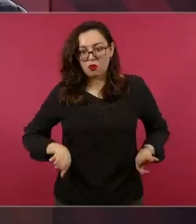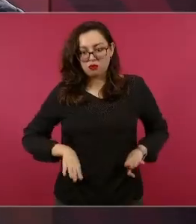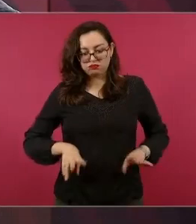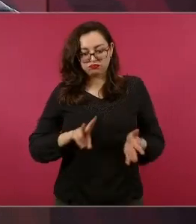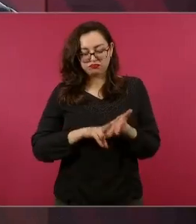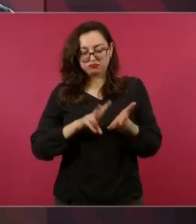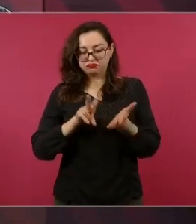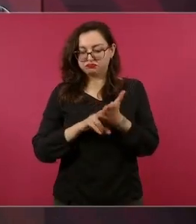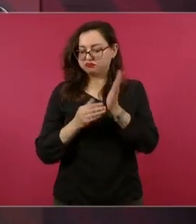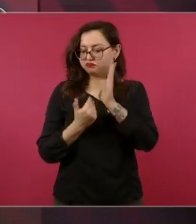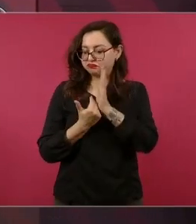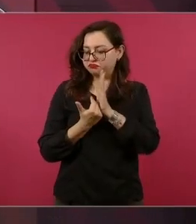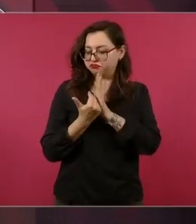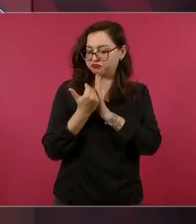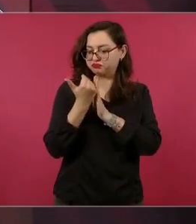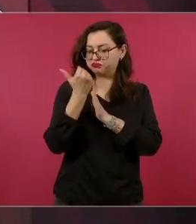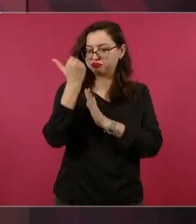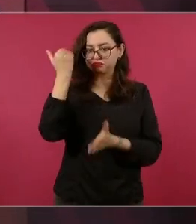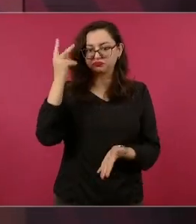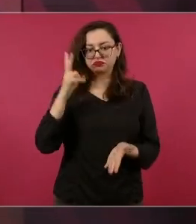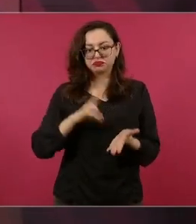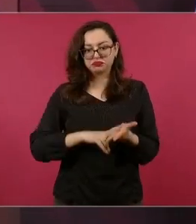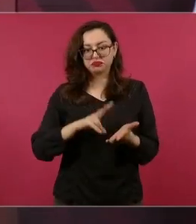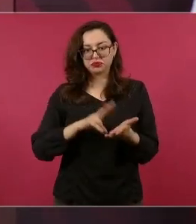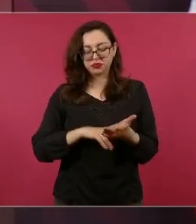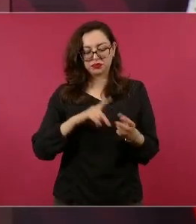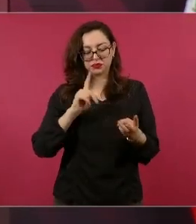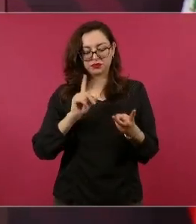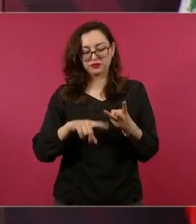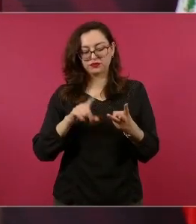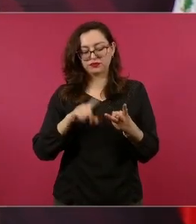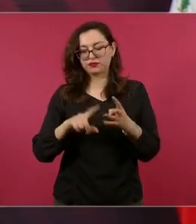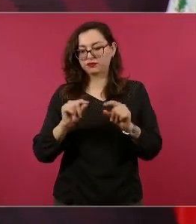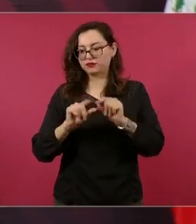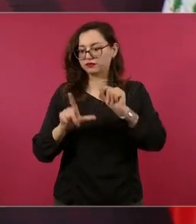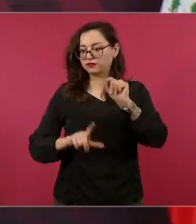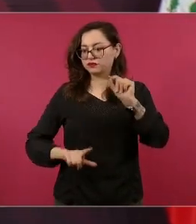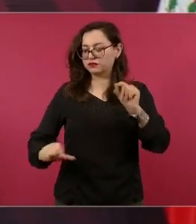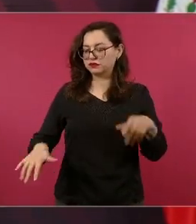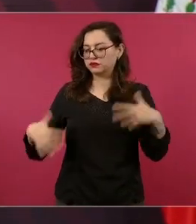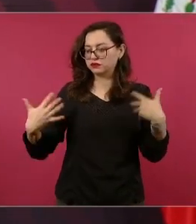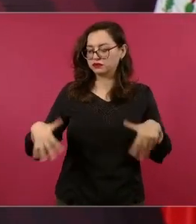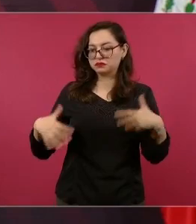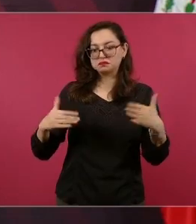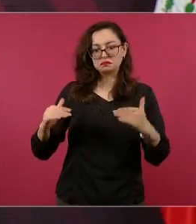porque crece la fama de México en el mundo